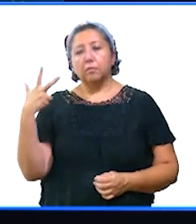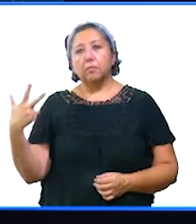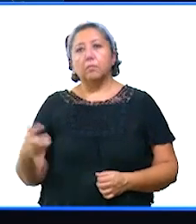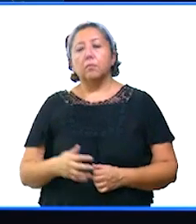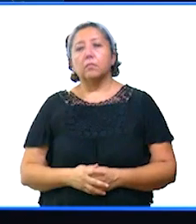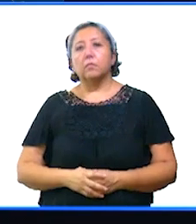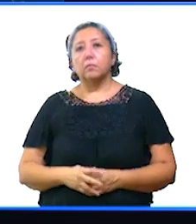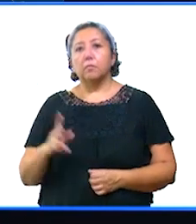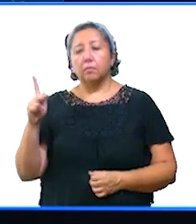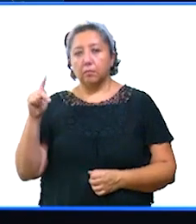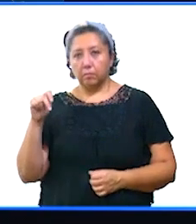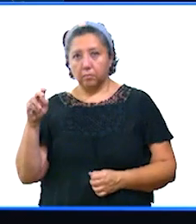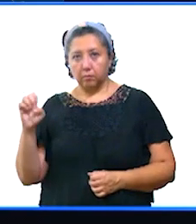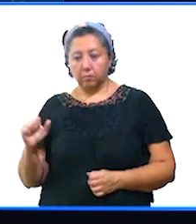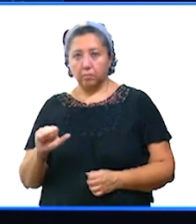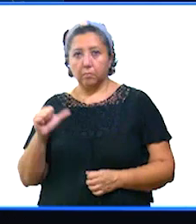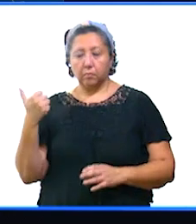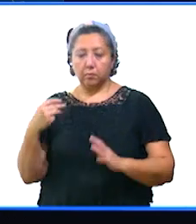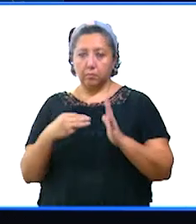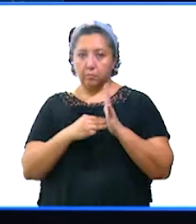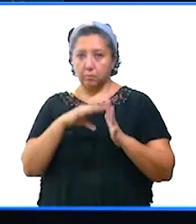7.338, en la zona poniente